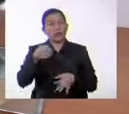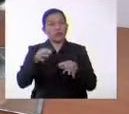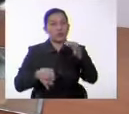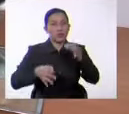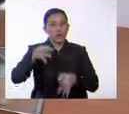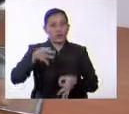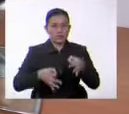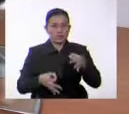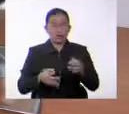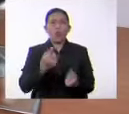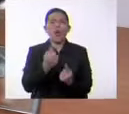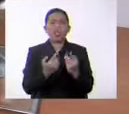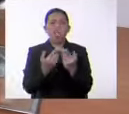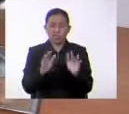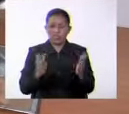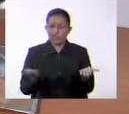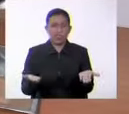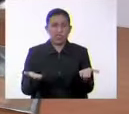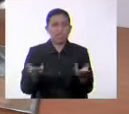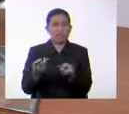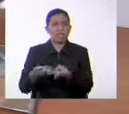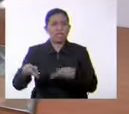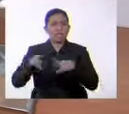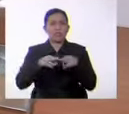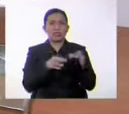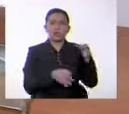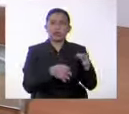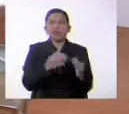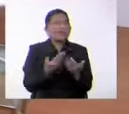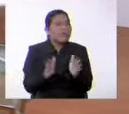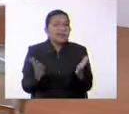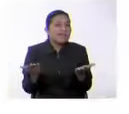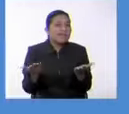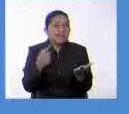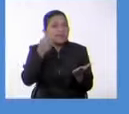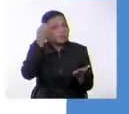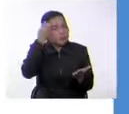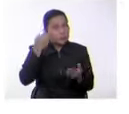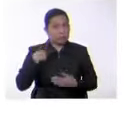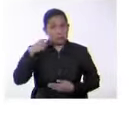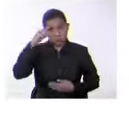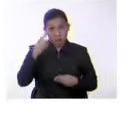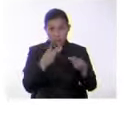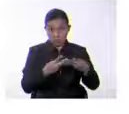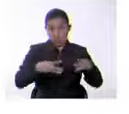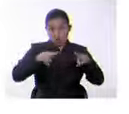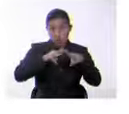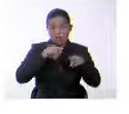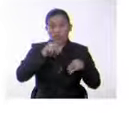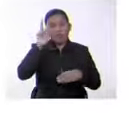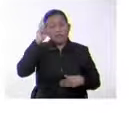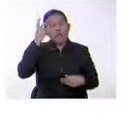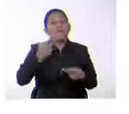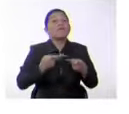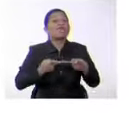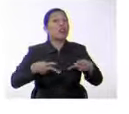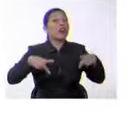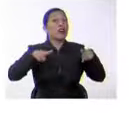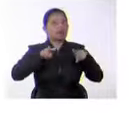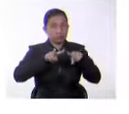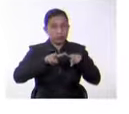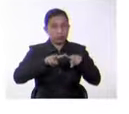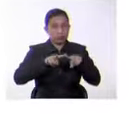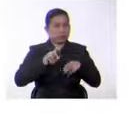es la diferencia entre estos, Eduard? Pues bien. Yo lo podría relacionar con lo moral como esos valores que nos enseñan, digamos,